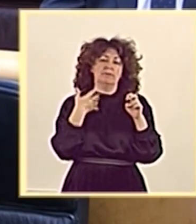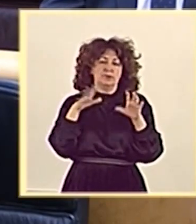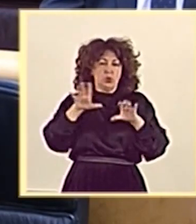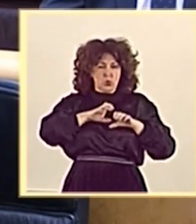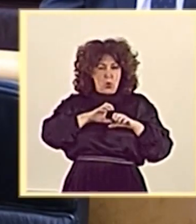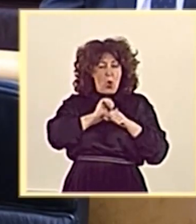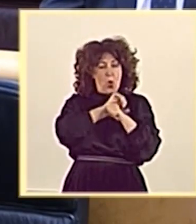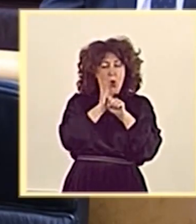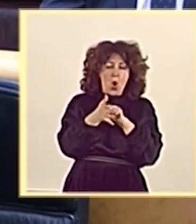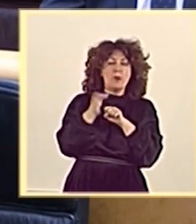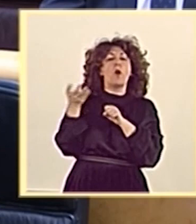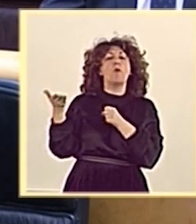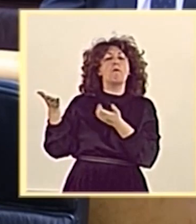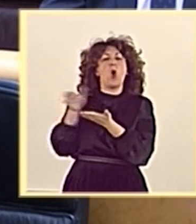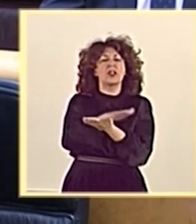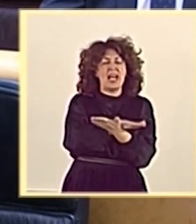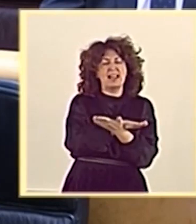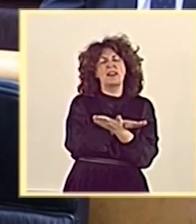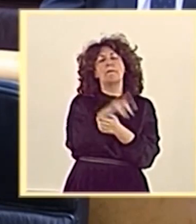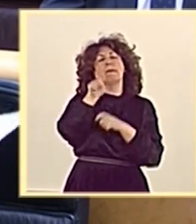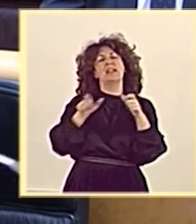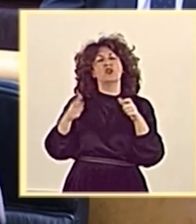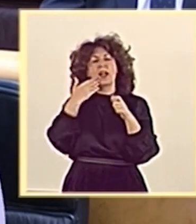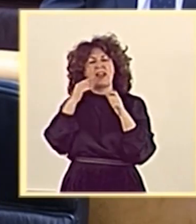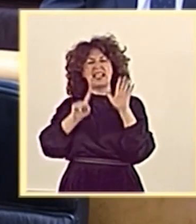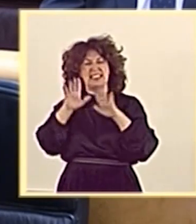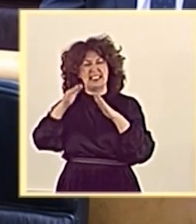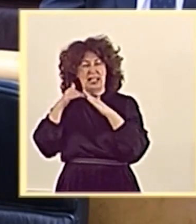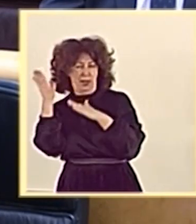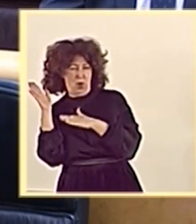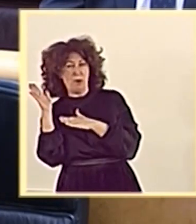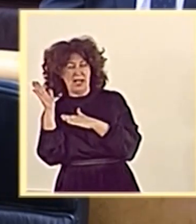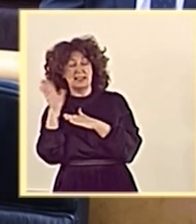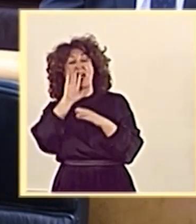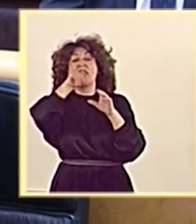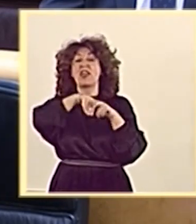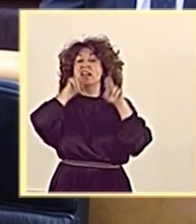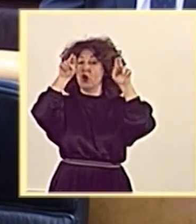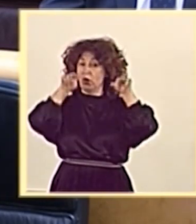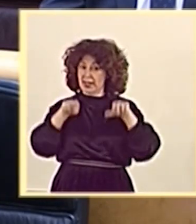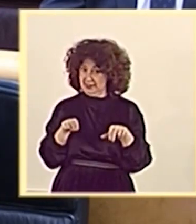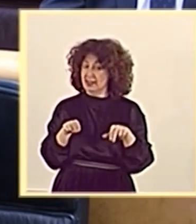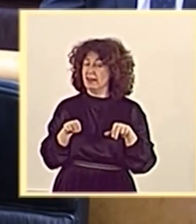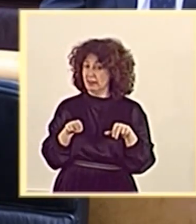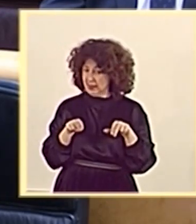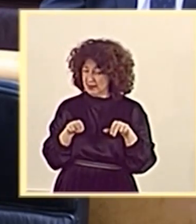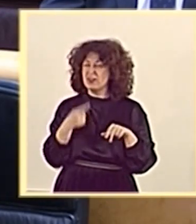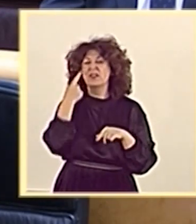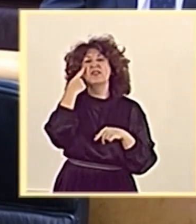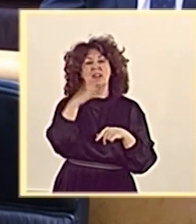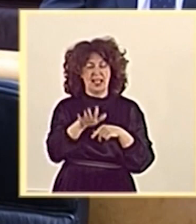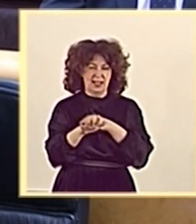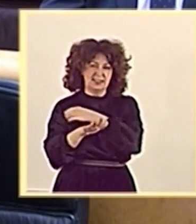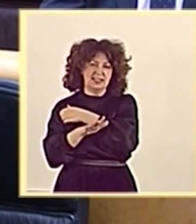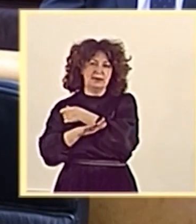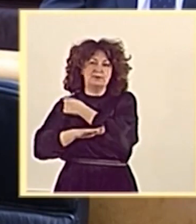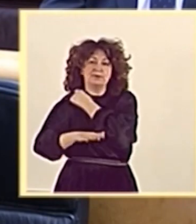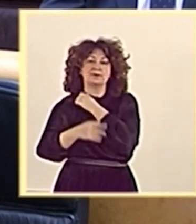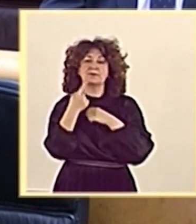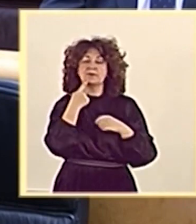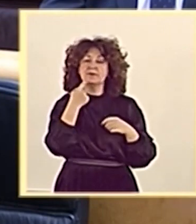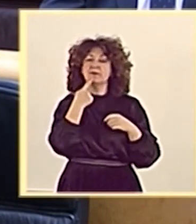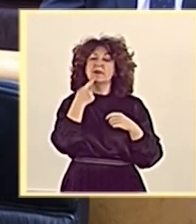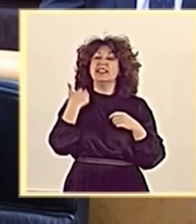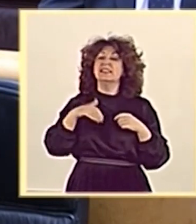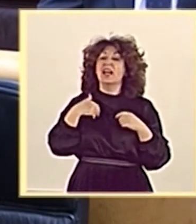de las personas mayores de 65 años en residencias fijas y ya también y se han administrado un 80 por ciento